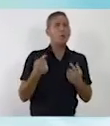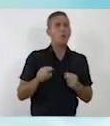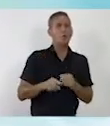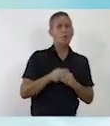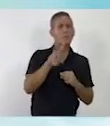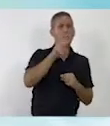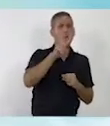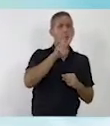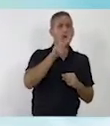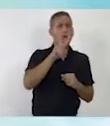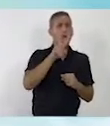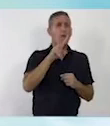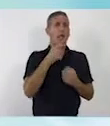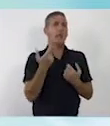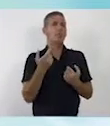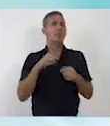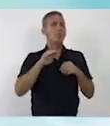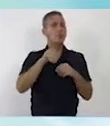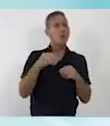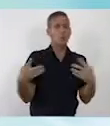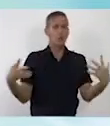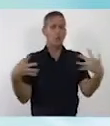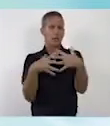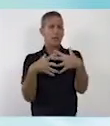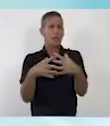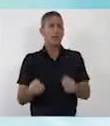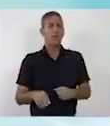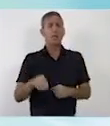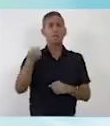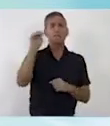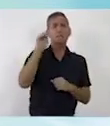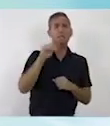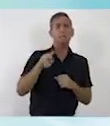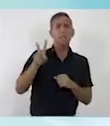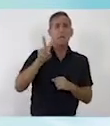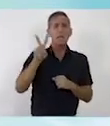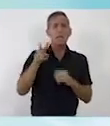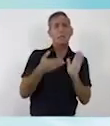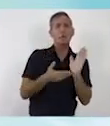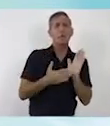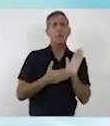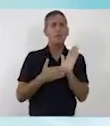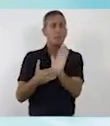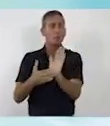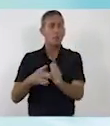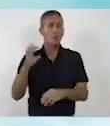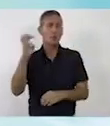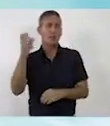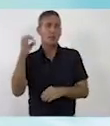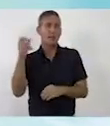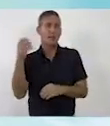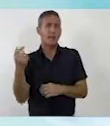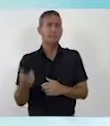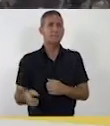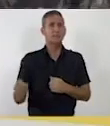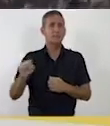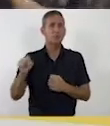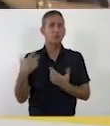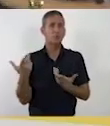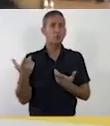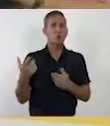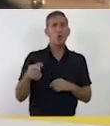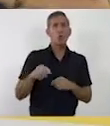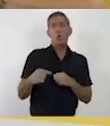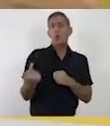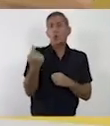porque el volumen molar expresa la relación entre el volumen de muestra y la cantidad de sustancia. Asimismo como lo hacía la masa molar.